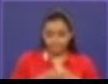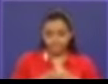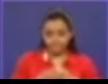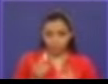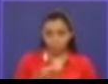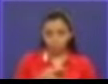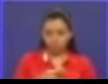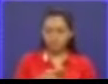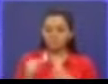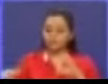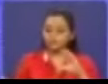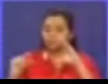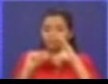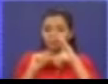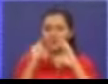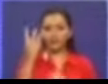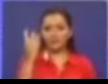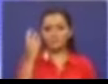Ecuador?